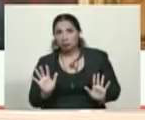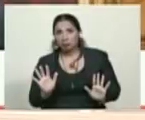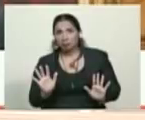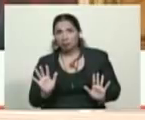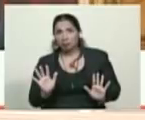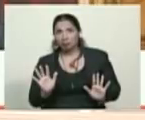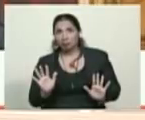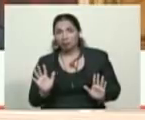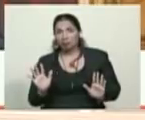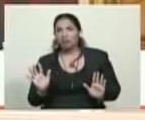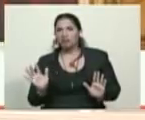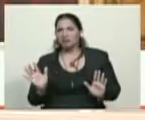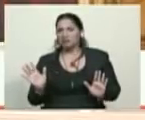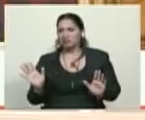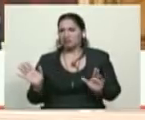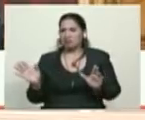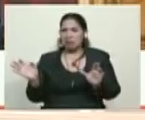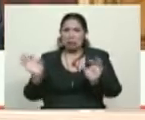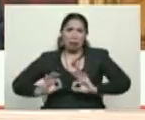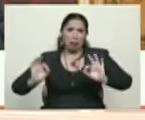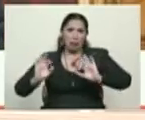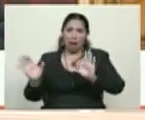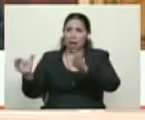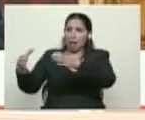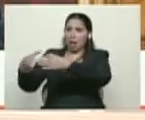del lado que quiere dar el golpe de Estado.